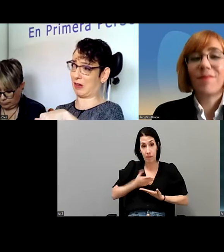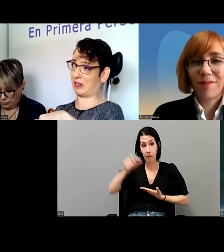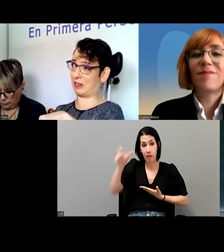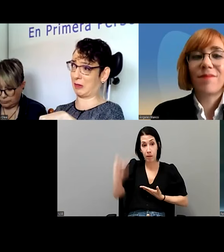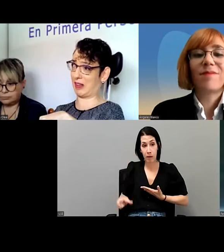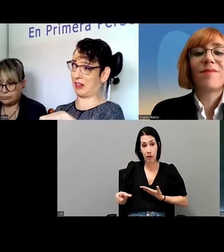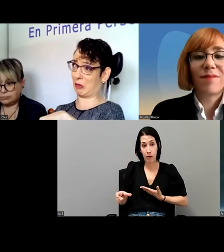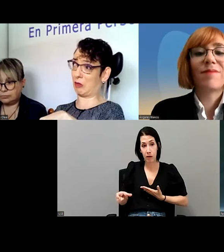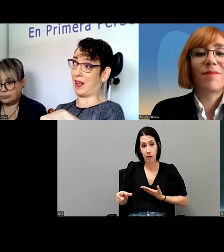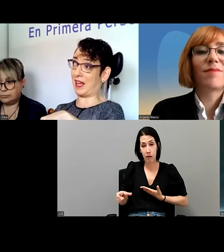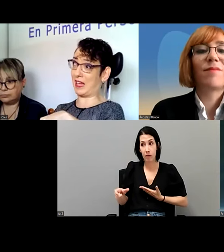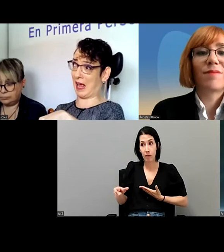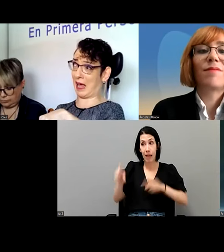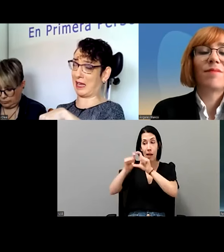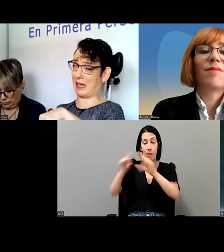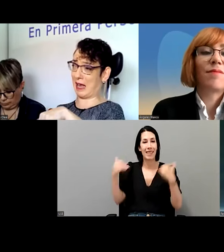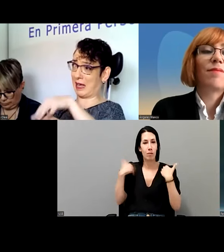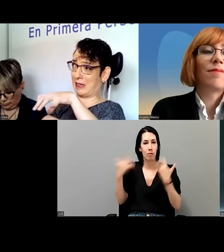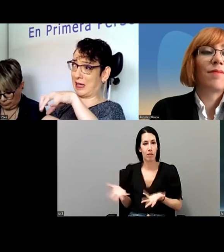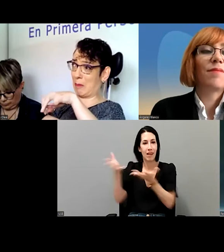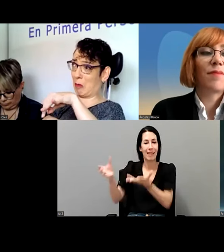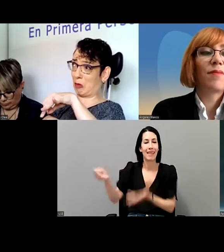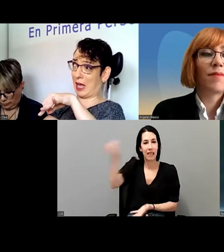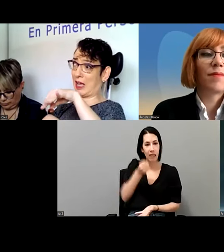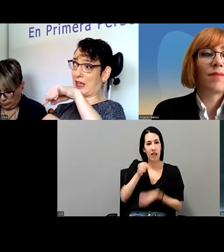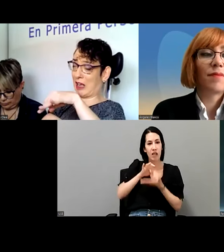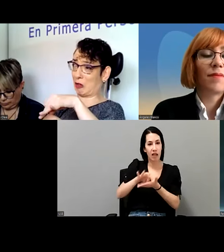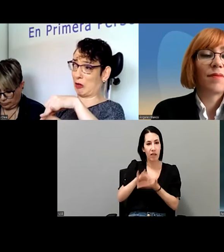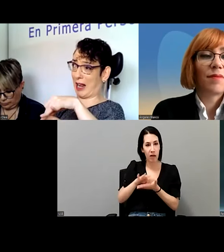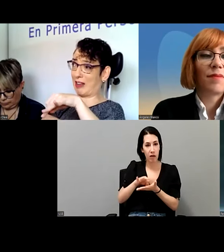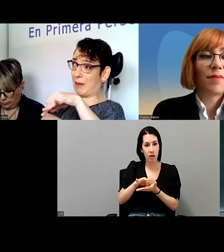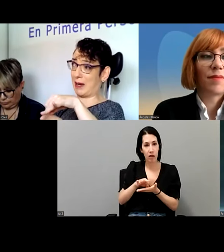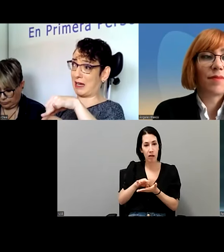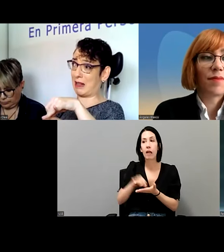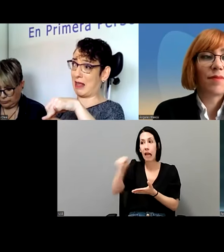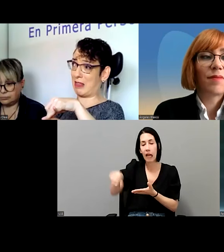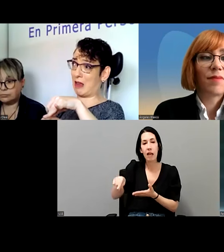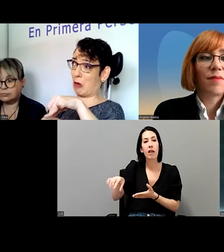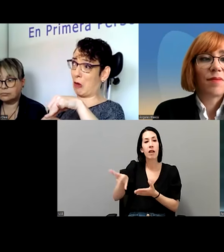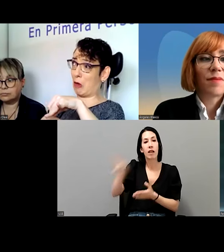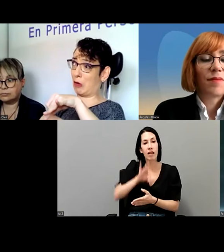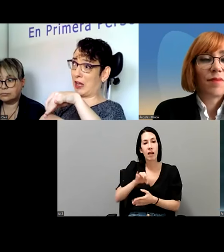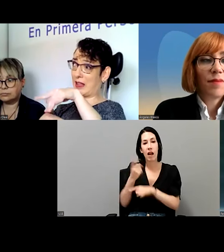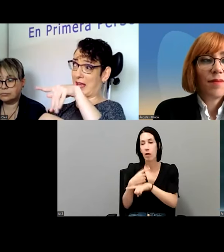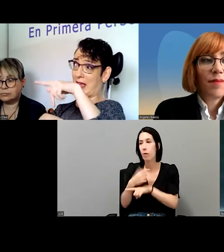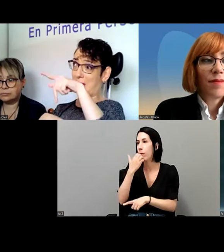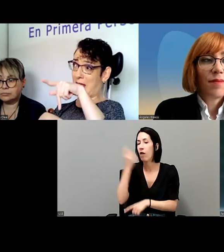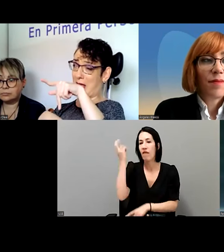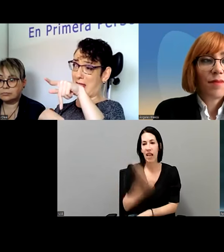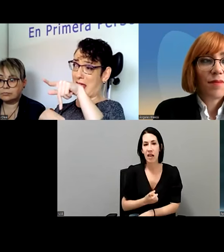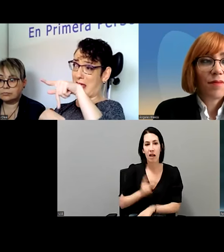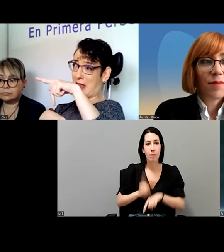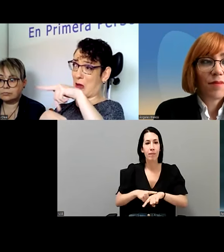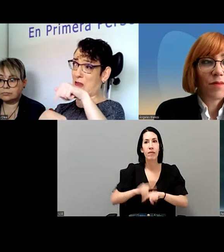quien te presta el servicio. Y, el tiempo, o sea, las horas, viene de 5, o sea,